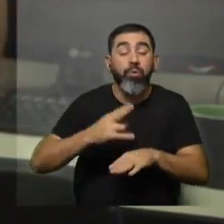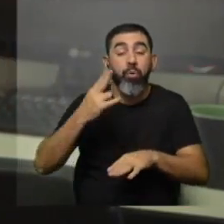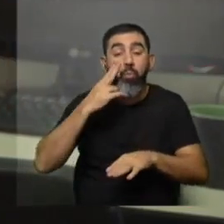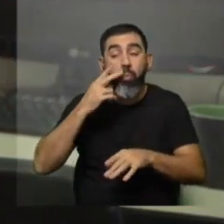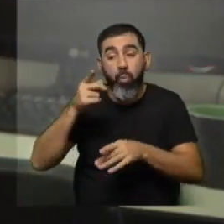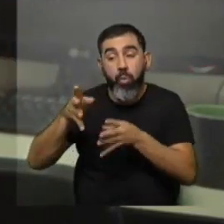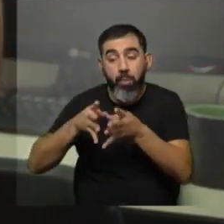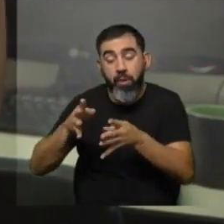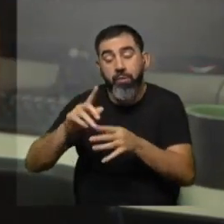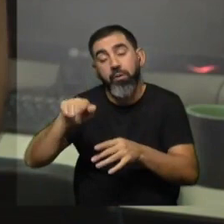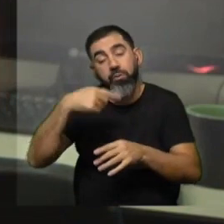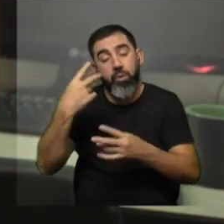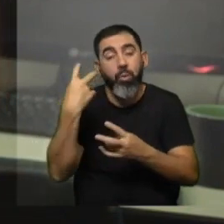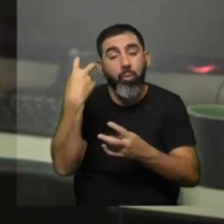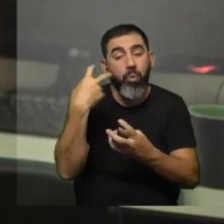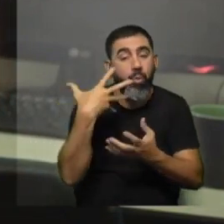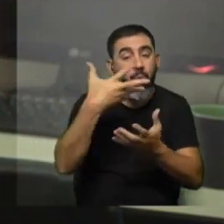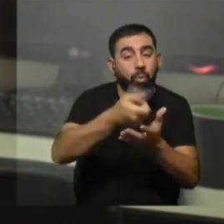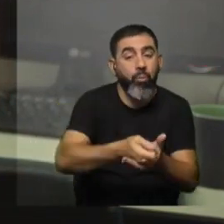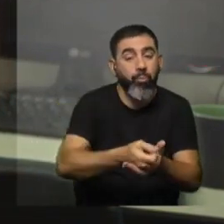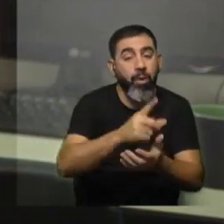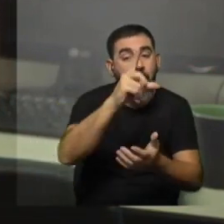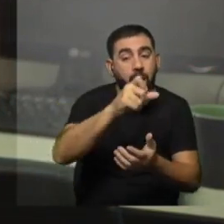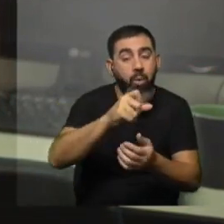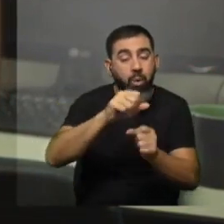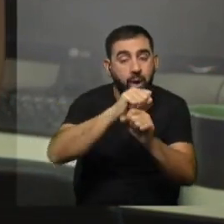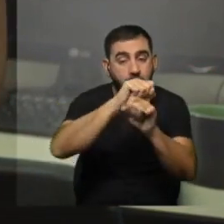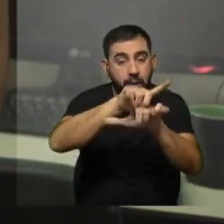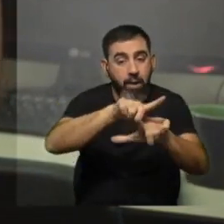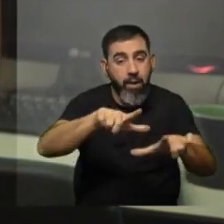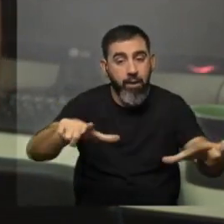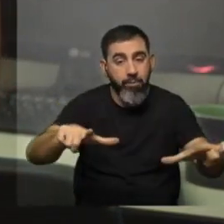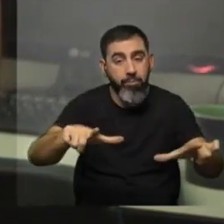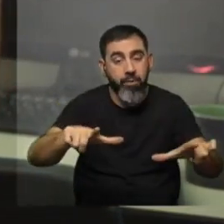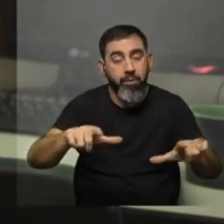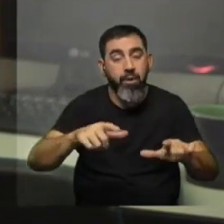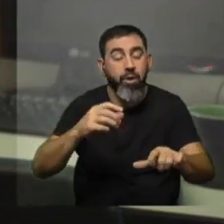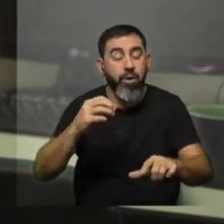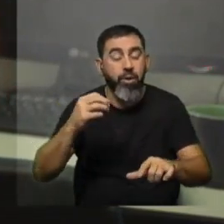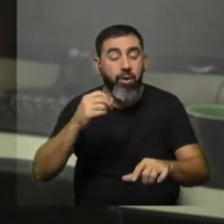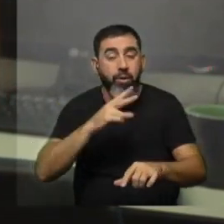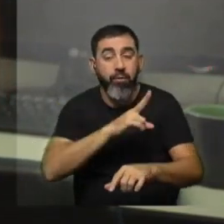tuvimos que acudir a la compra de agua destilada en droguerías de plaza, ¿no?